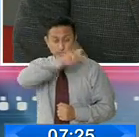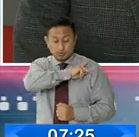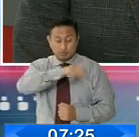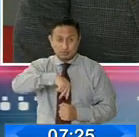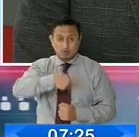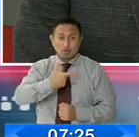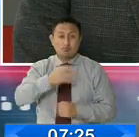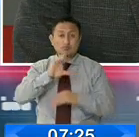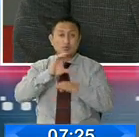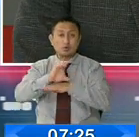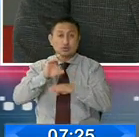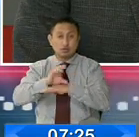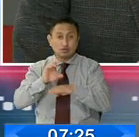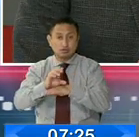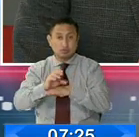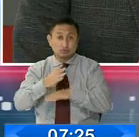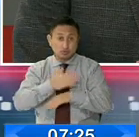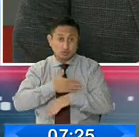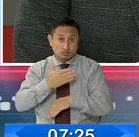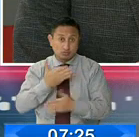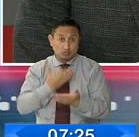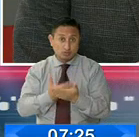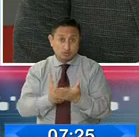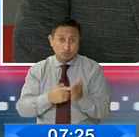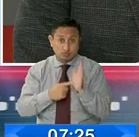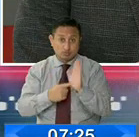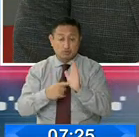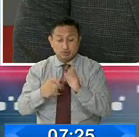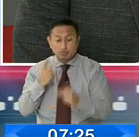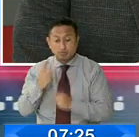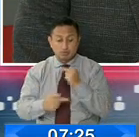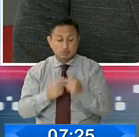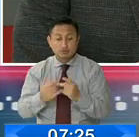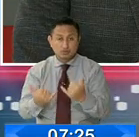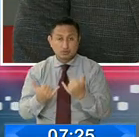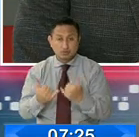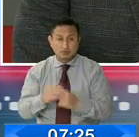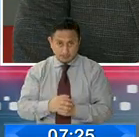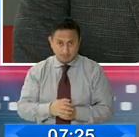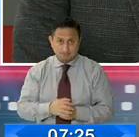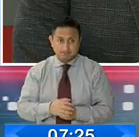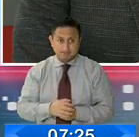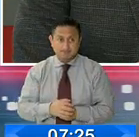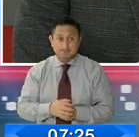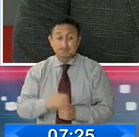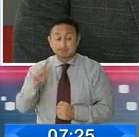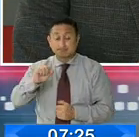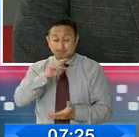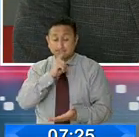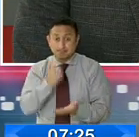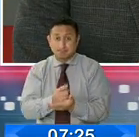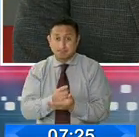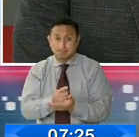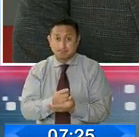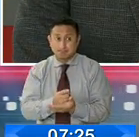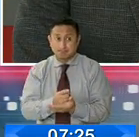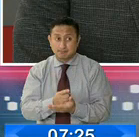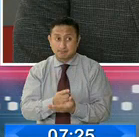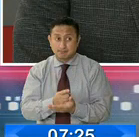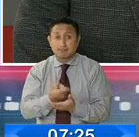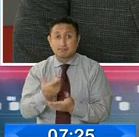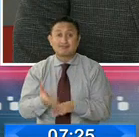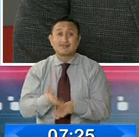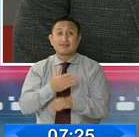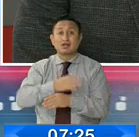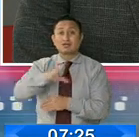consejo que sea demostrable sobre el proceso que llega a su conocimiento. Entonces, sí, justo se sortea la